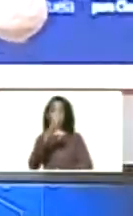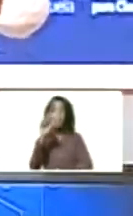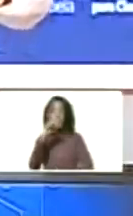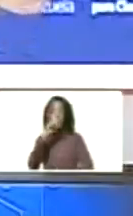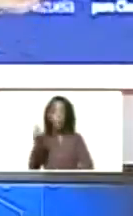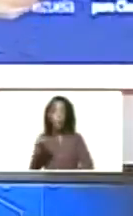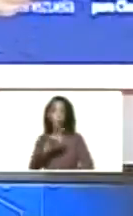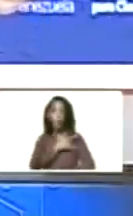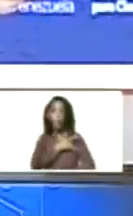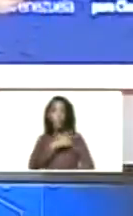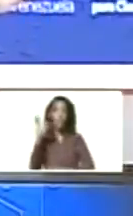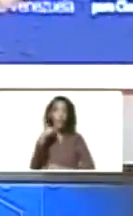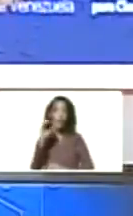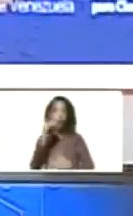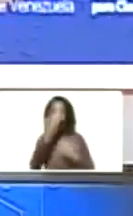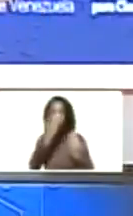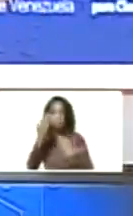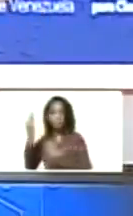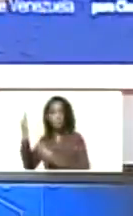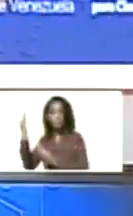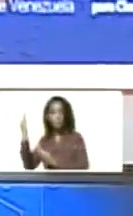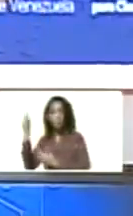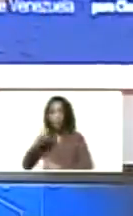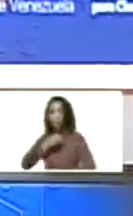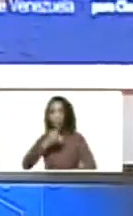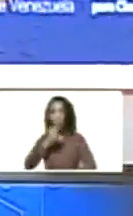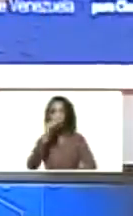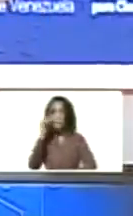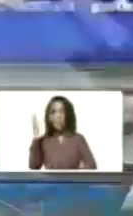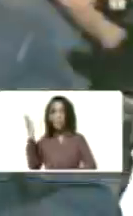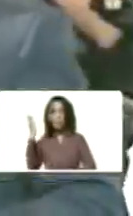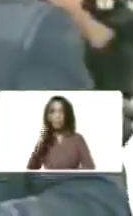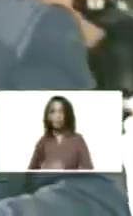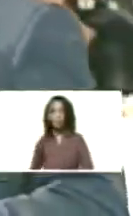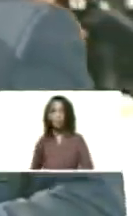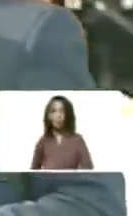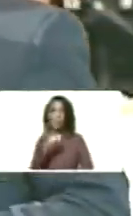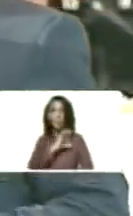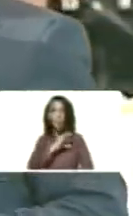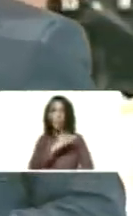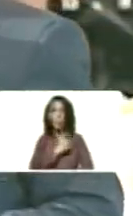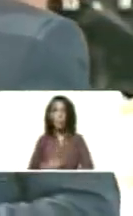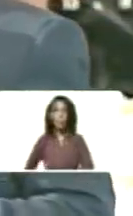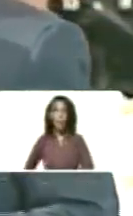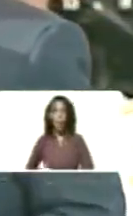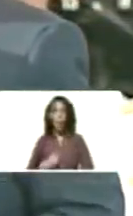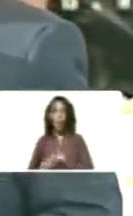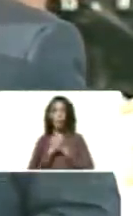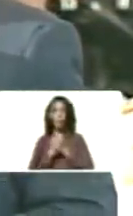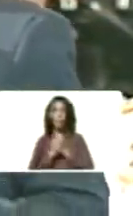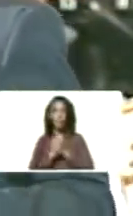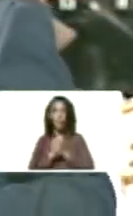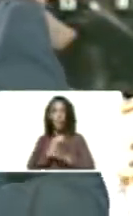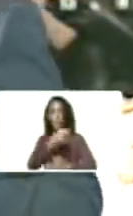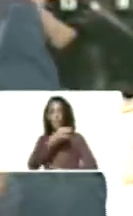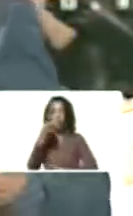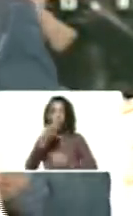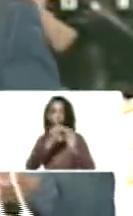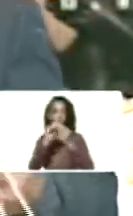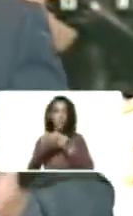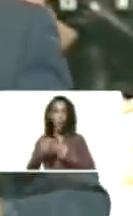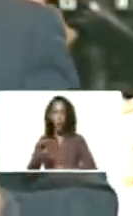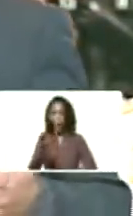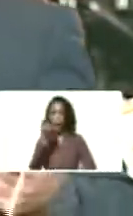Universidad de Caracas. Ernesto Villegas, aquí con Ernesto. Señor presidente, una fraternal corrección, ¿no?